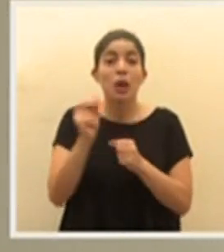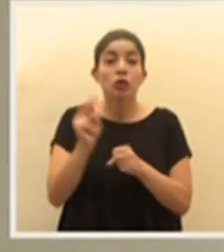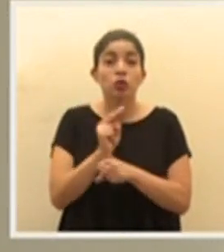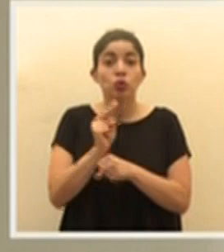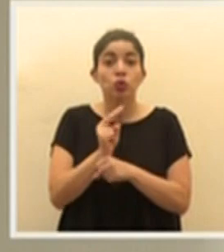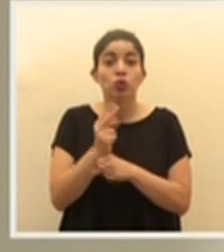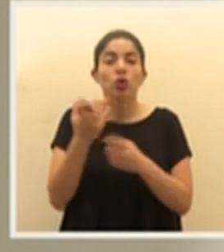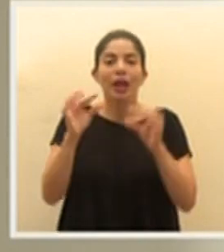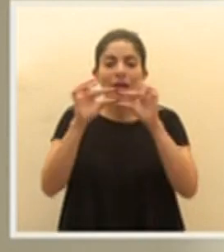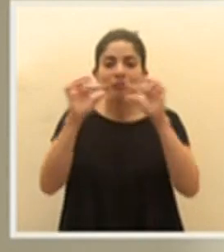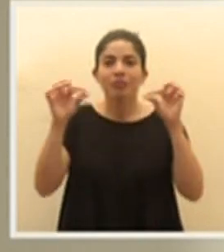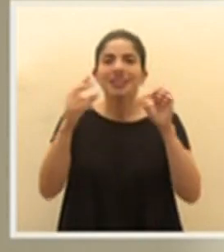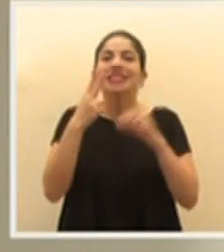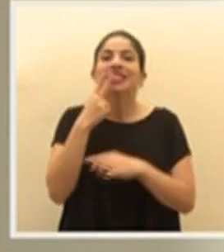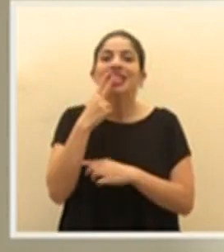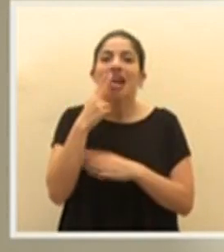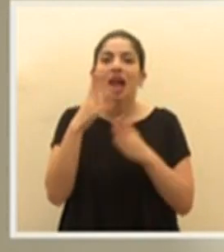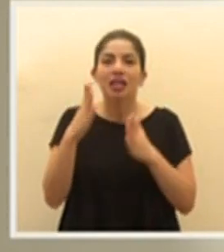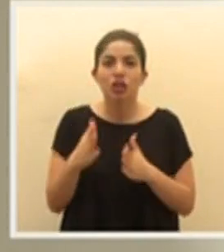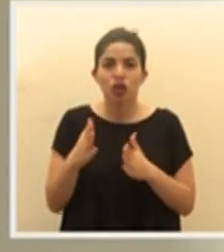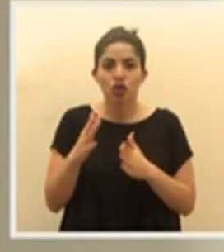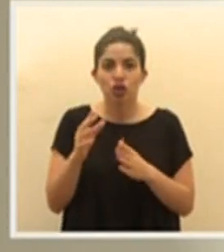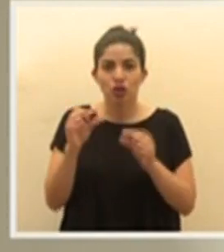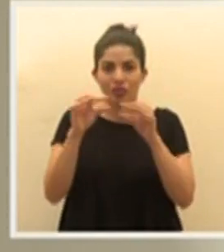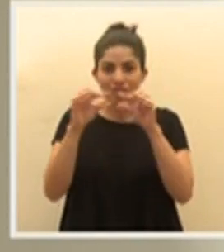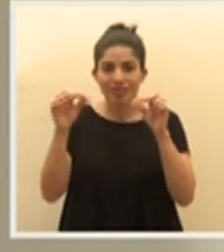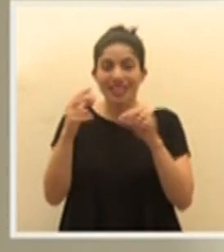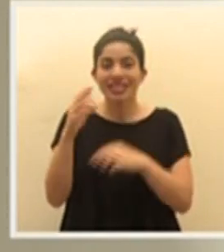el cigarrillo, con un uso en el